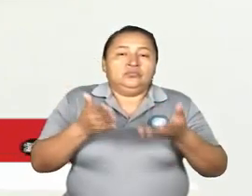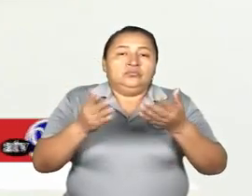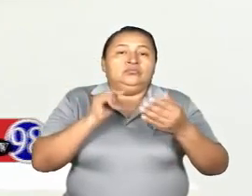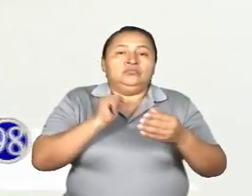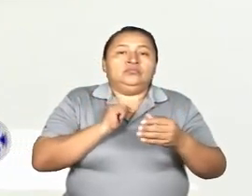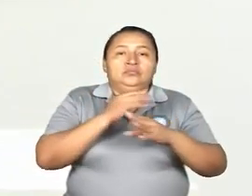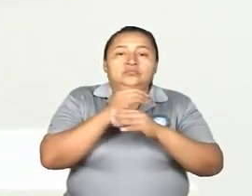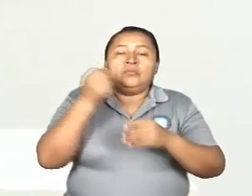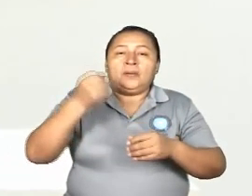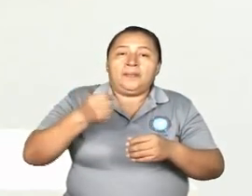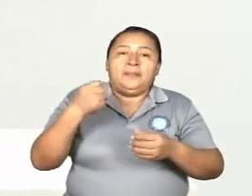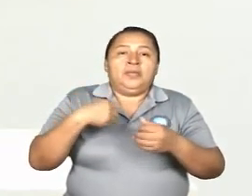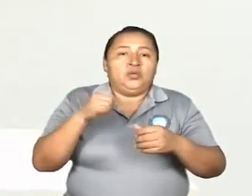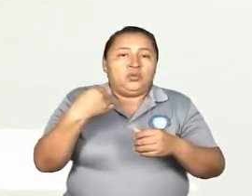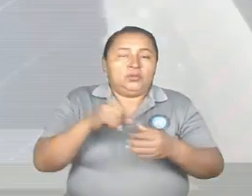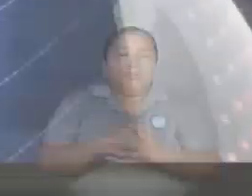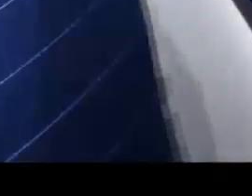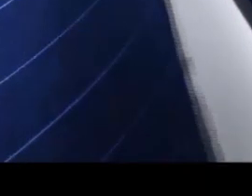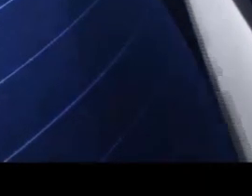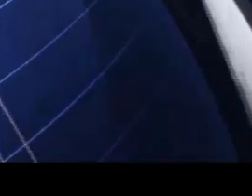las pastorelas. Ya volvemos.